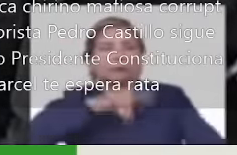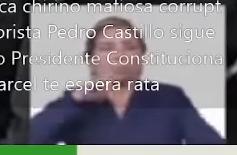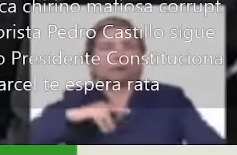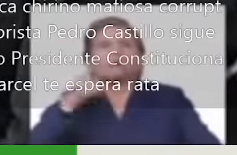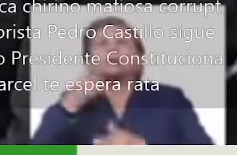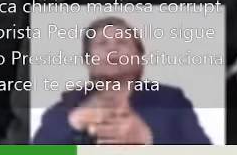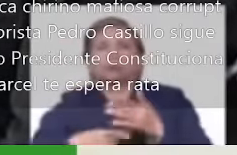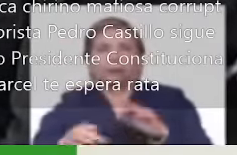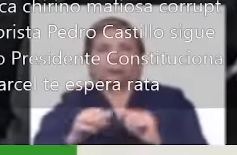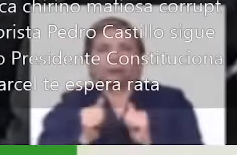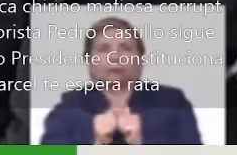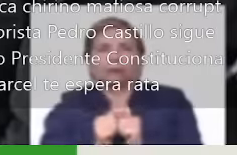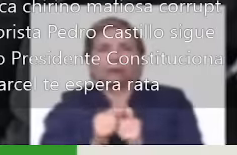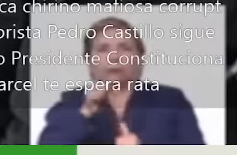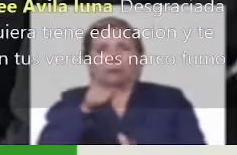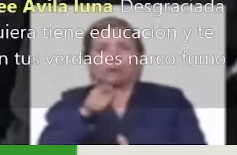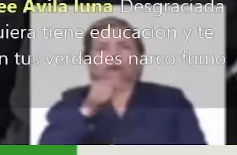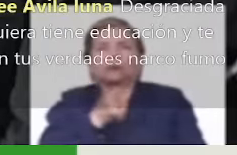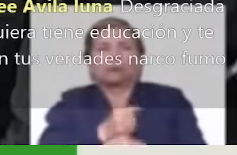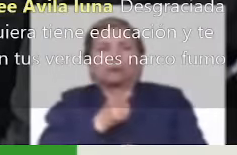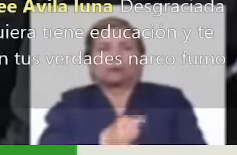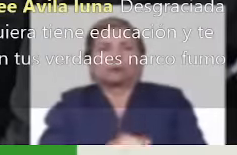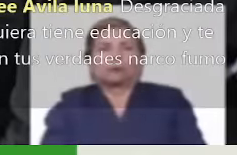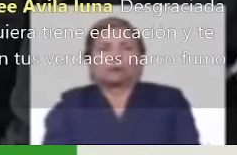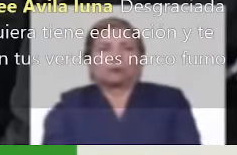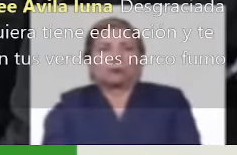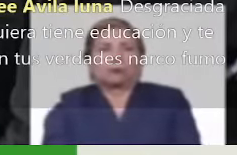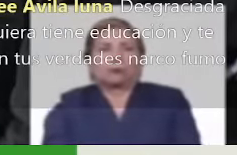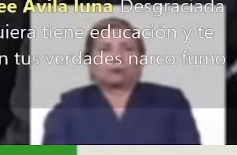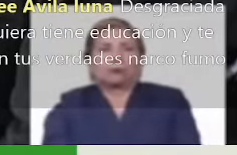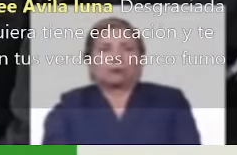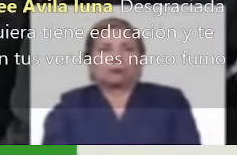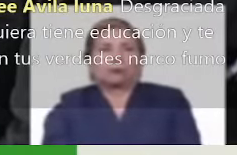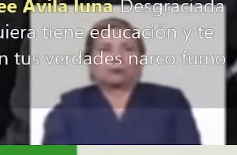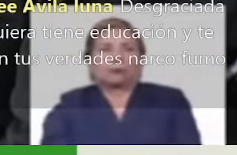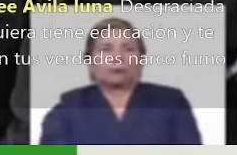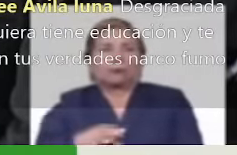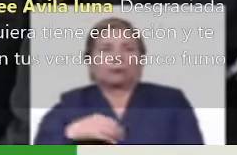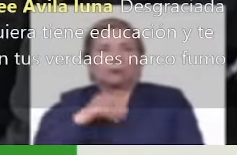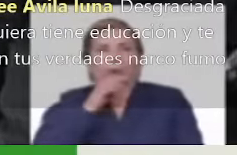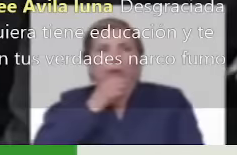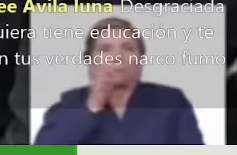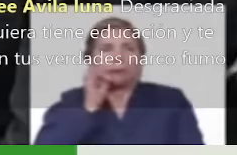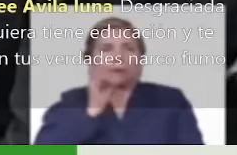¿Qué función desempeñaba usted? Me someto a guardar silencio.